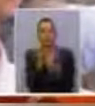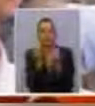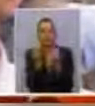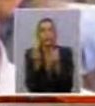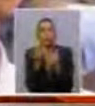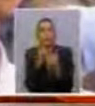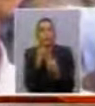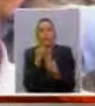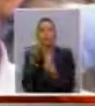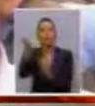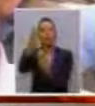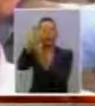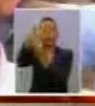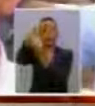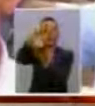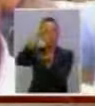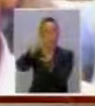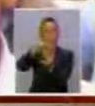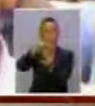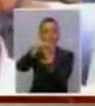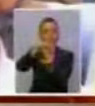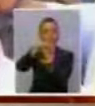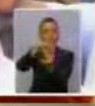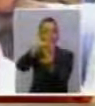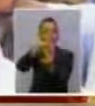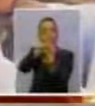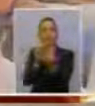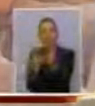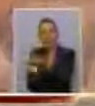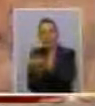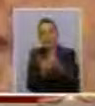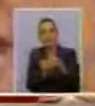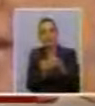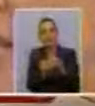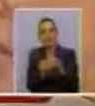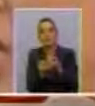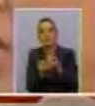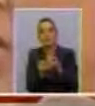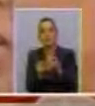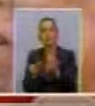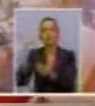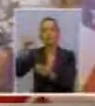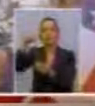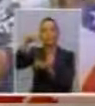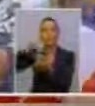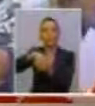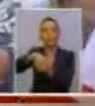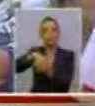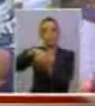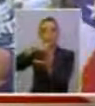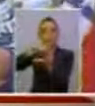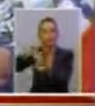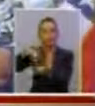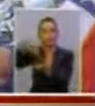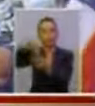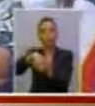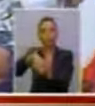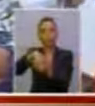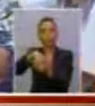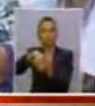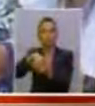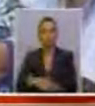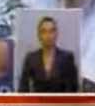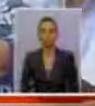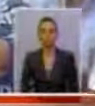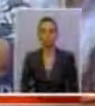sus ministros se han encargado también de reforzar esa idea, señalando que contamos con un censo a lo mejor muy poco claro, muy poco pulcro, una encuesta CACEN